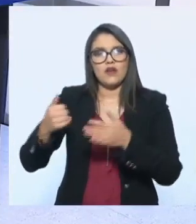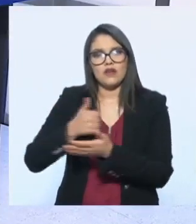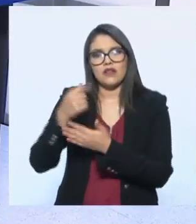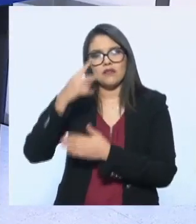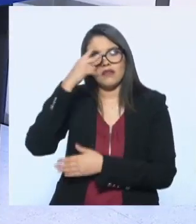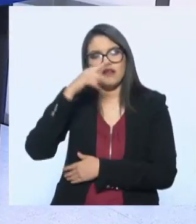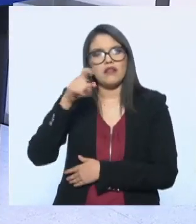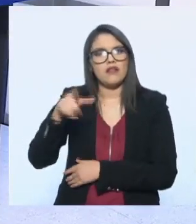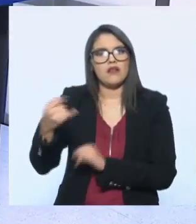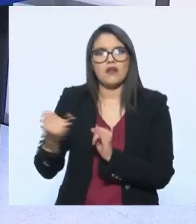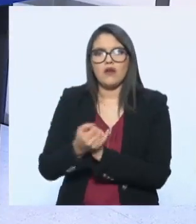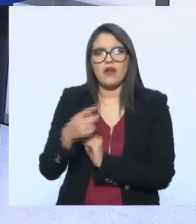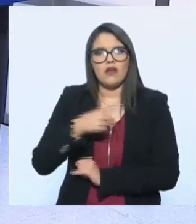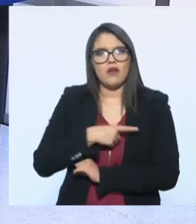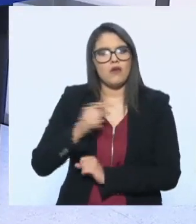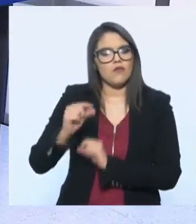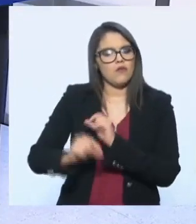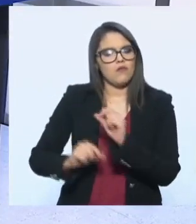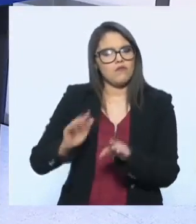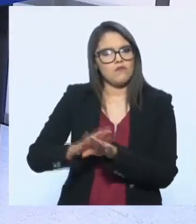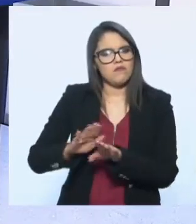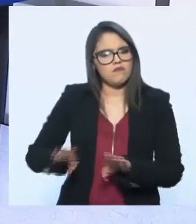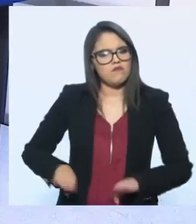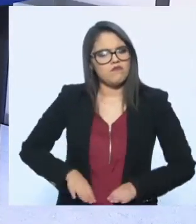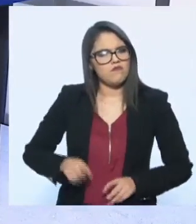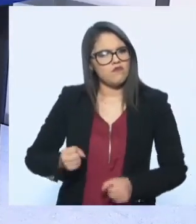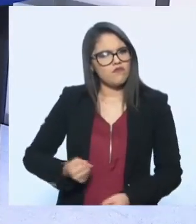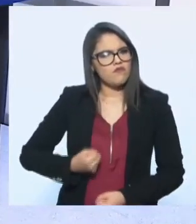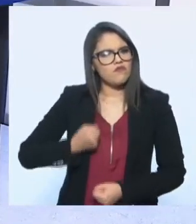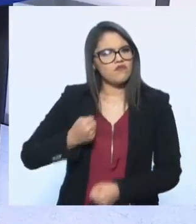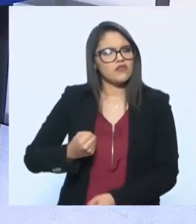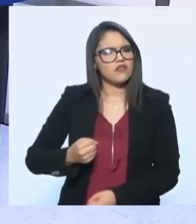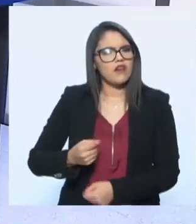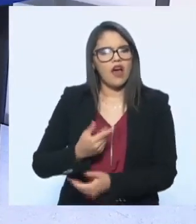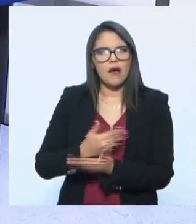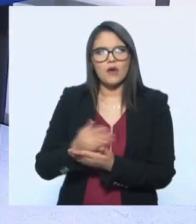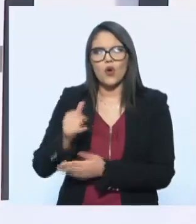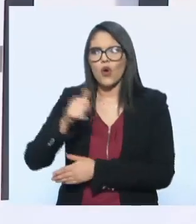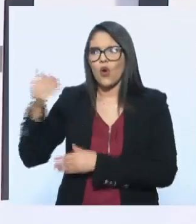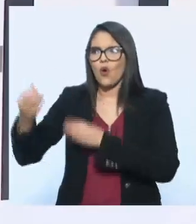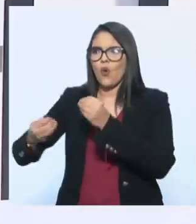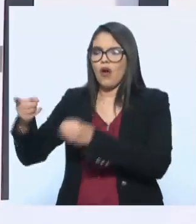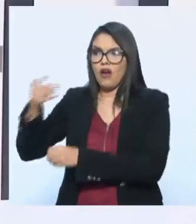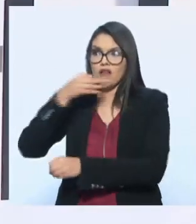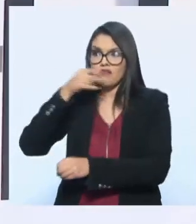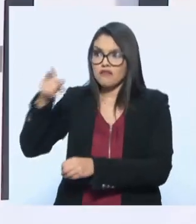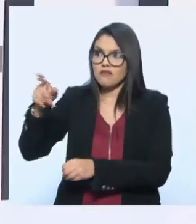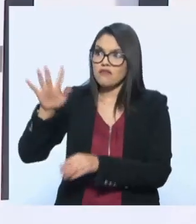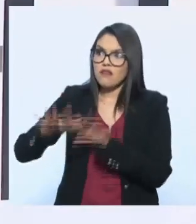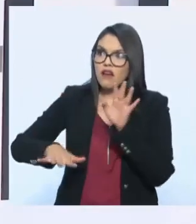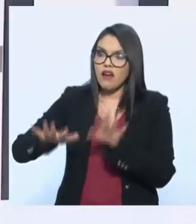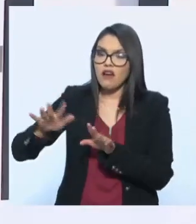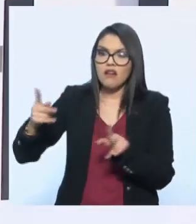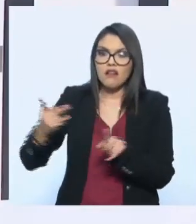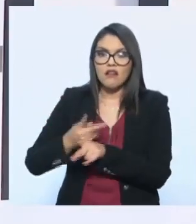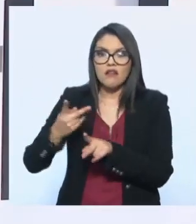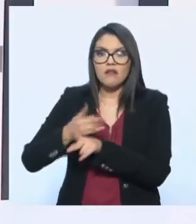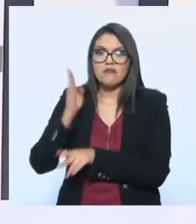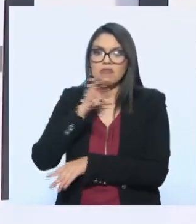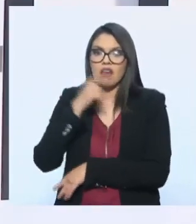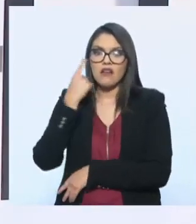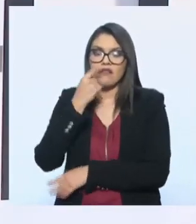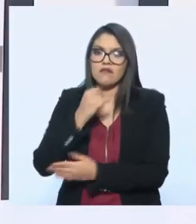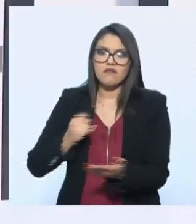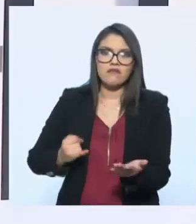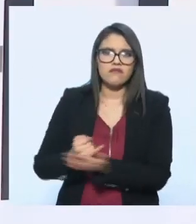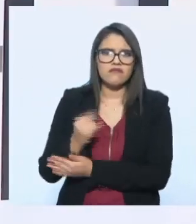también, yo creo, fijar una postura y llamar la atención sobre todos estos jueces que, pues, por alguna u otra razón, de pronto toman decisiones